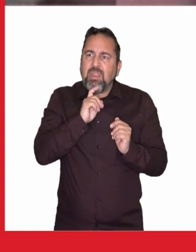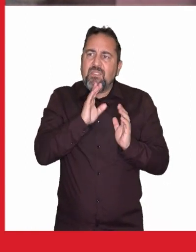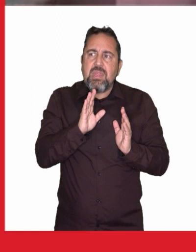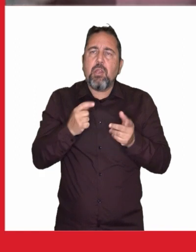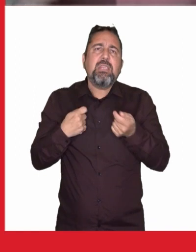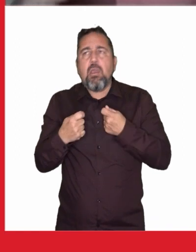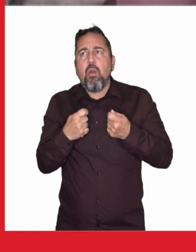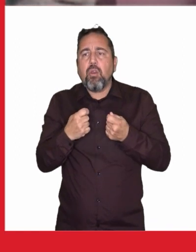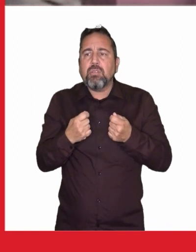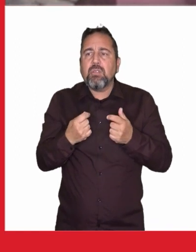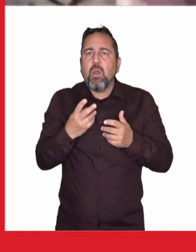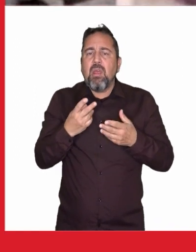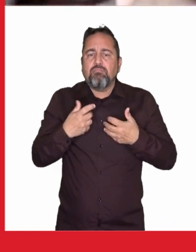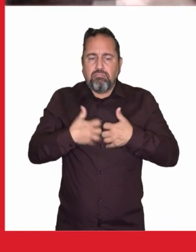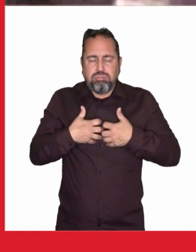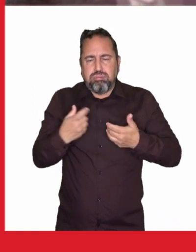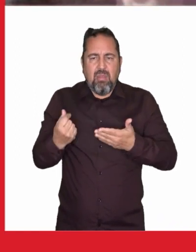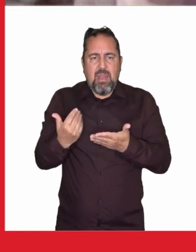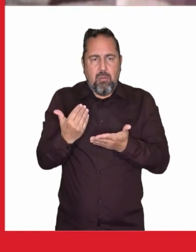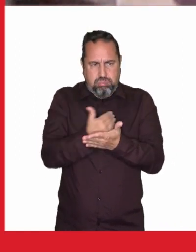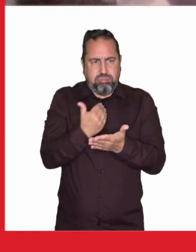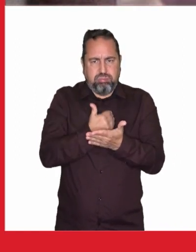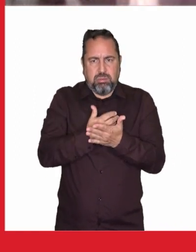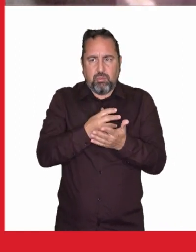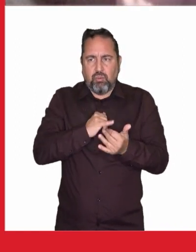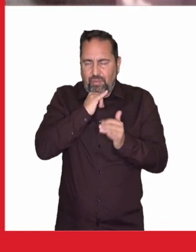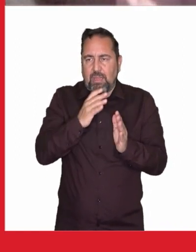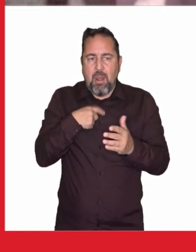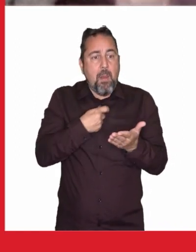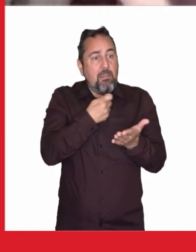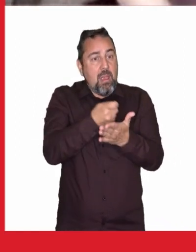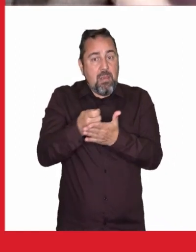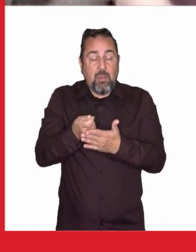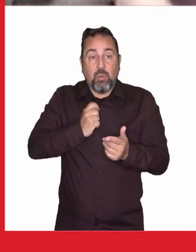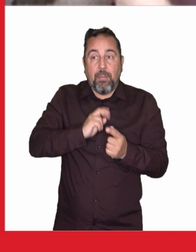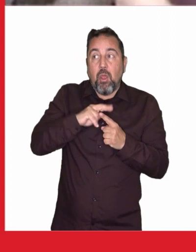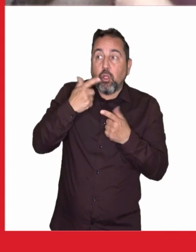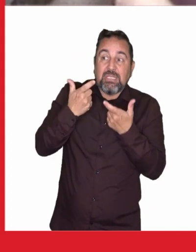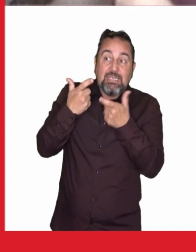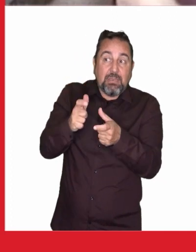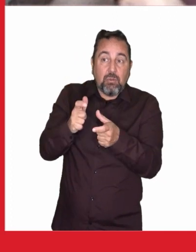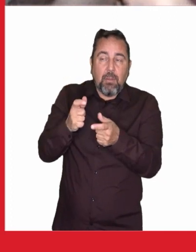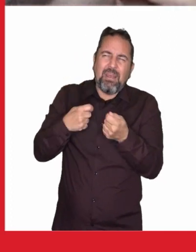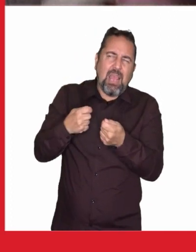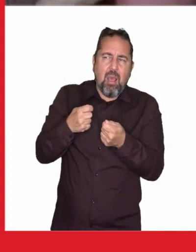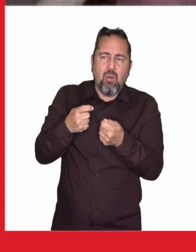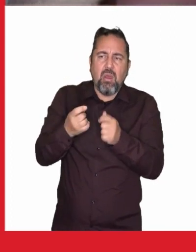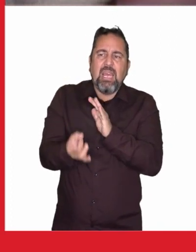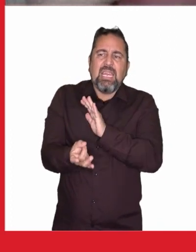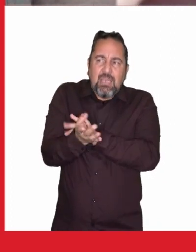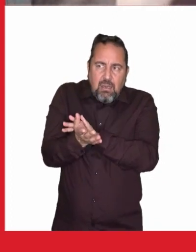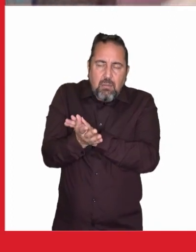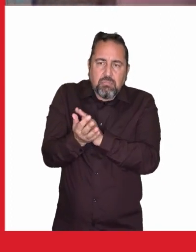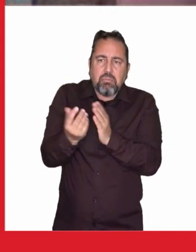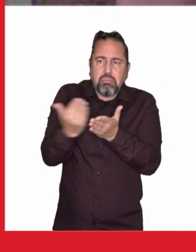inclusivo, claro, es difícil que los negocios generen suficiente dinero para poder pagar unos honorarios que a lo mejor